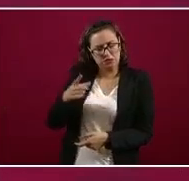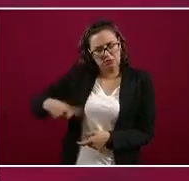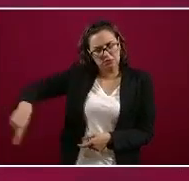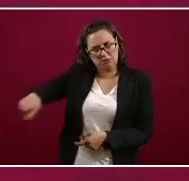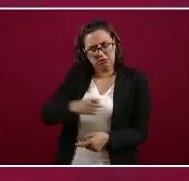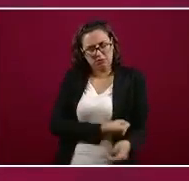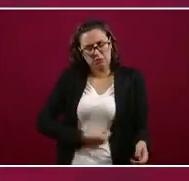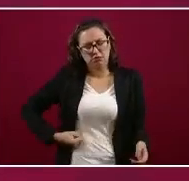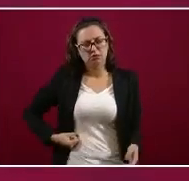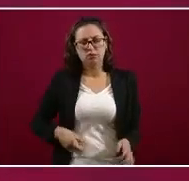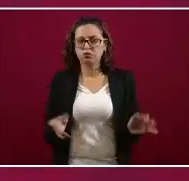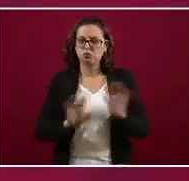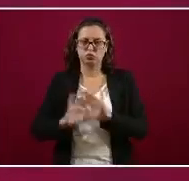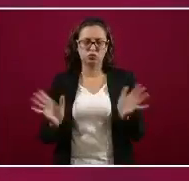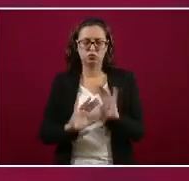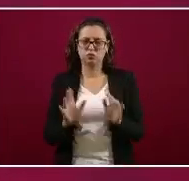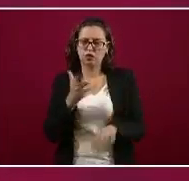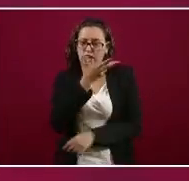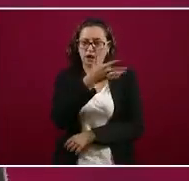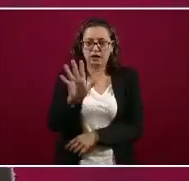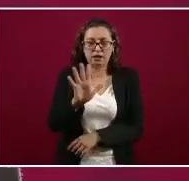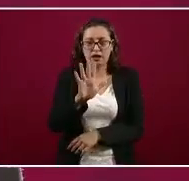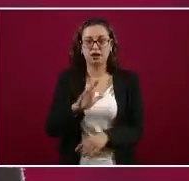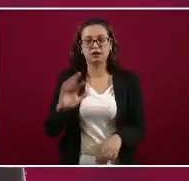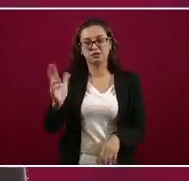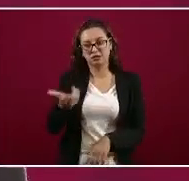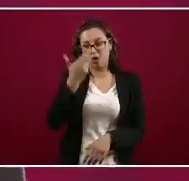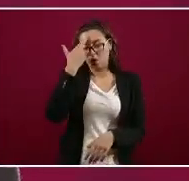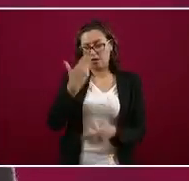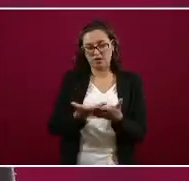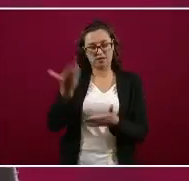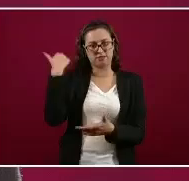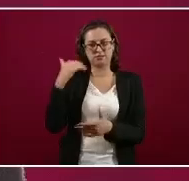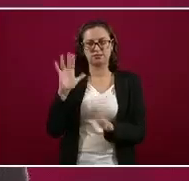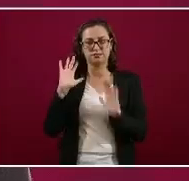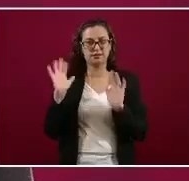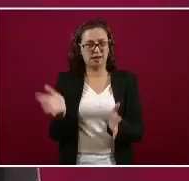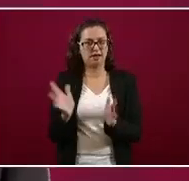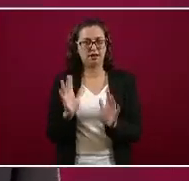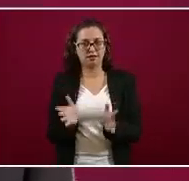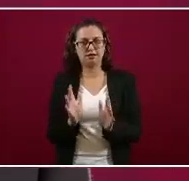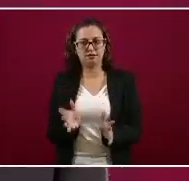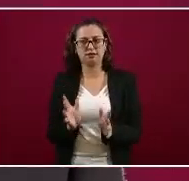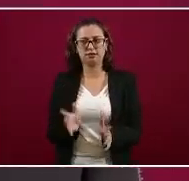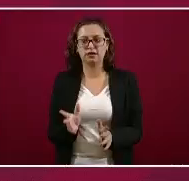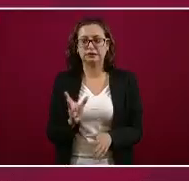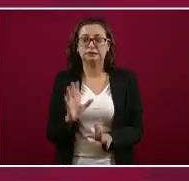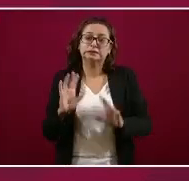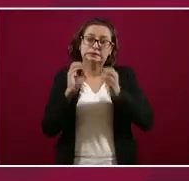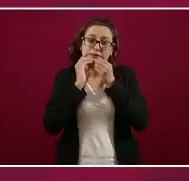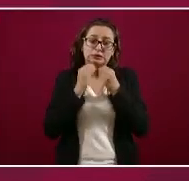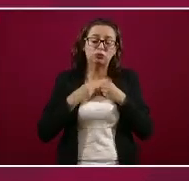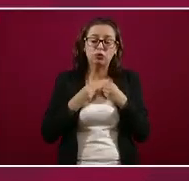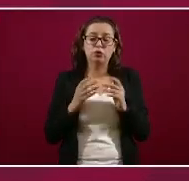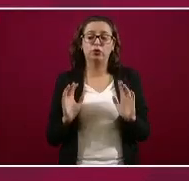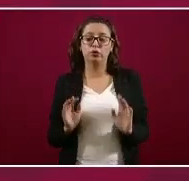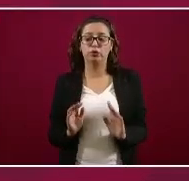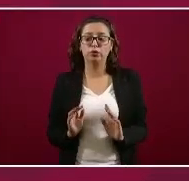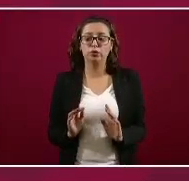general se acuerdan aquello este ni modo